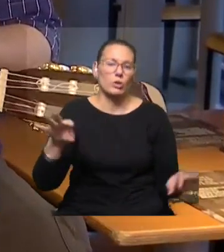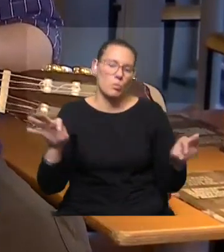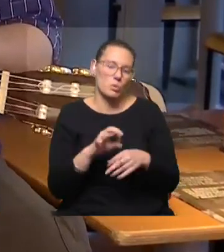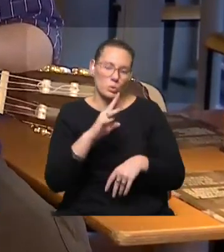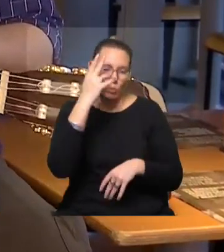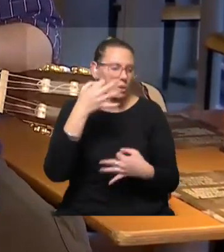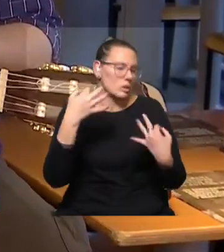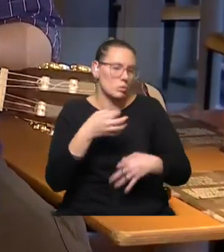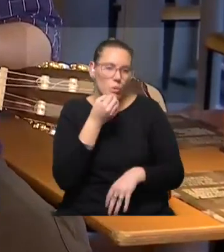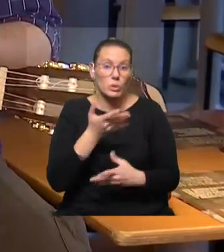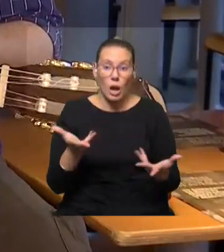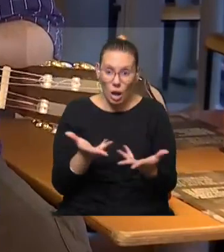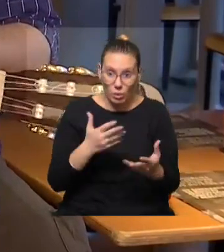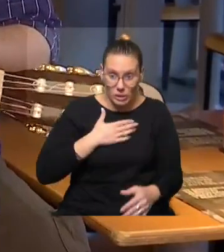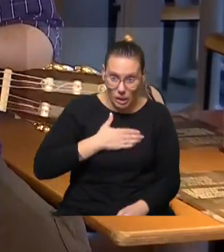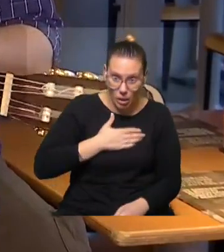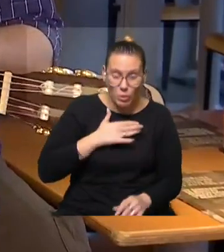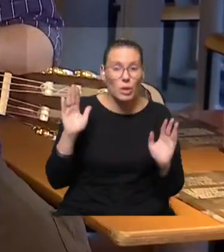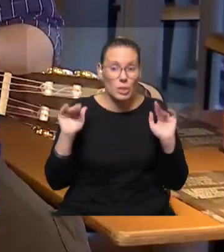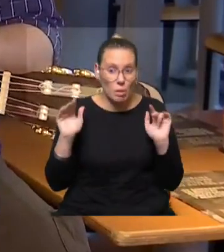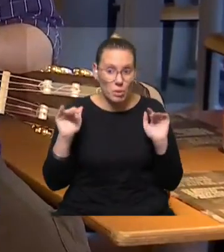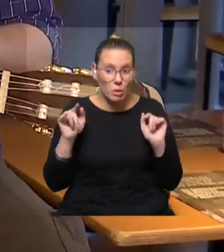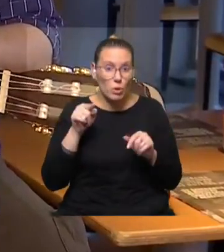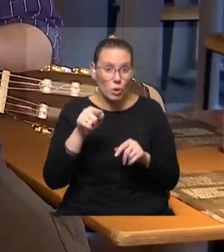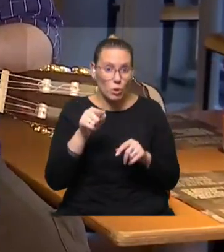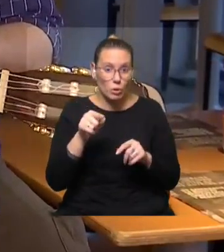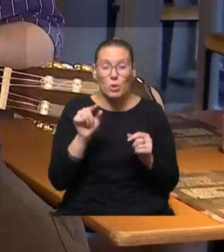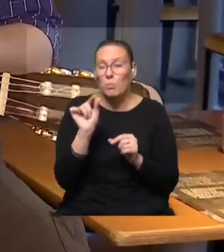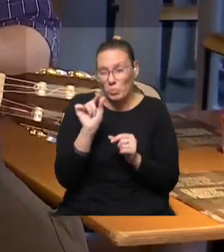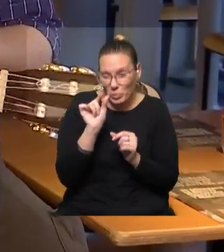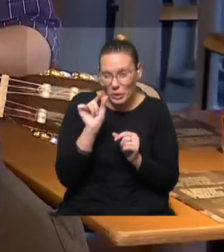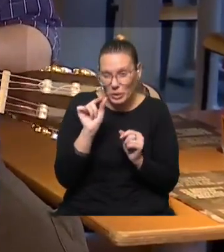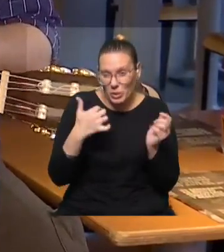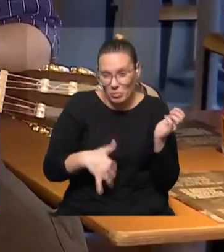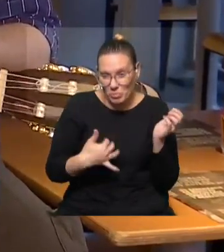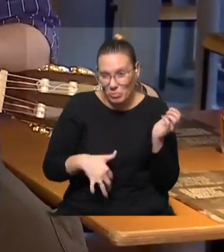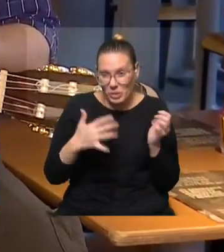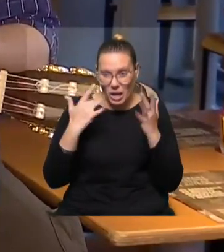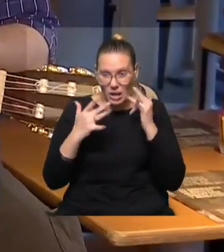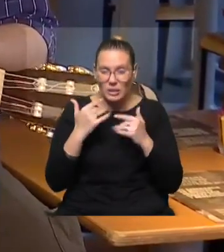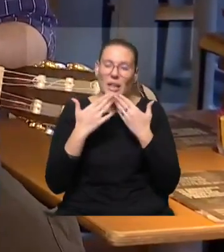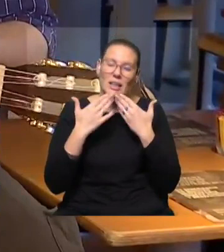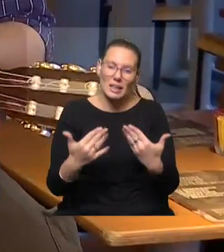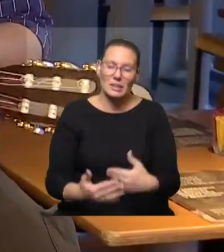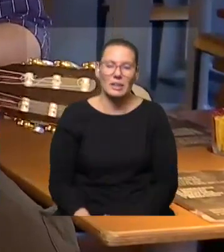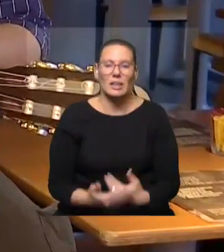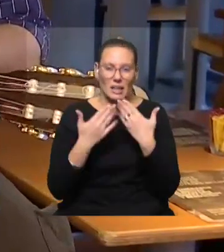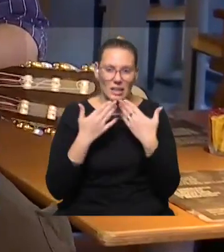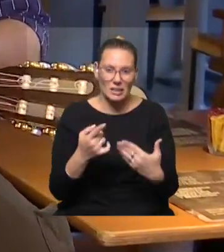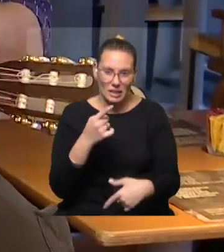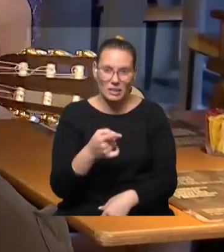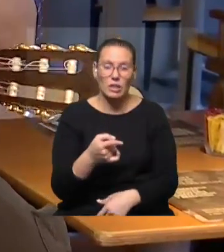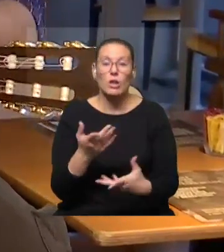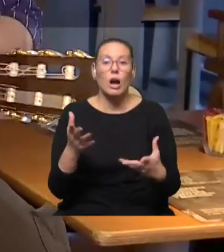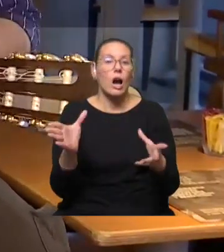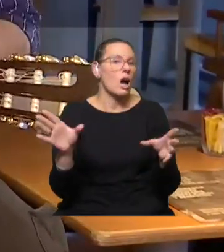van a romper Ahora si te parece Nos despedimos contigo y con un poquito de tu arte Santi Muchas gracias muchas gracias a ti